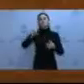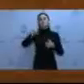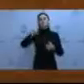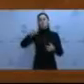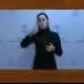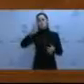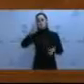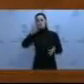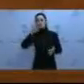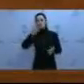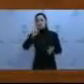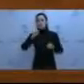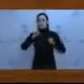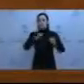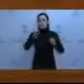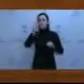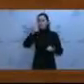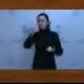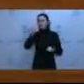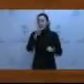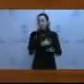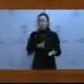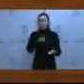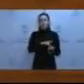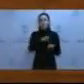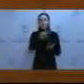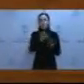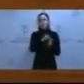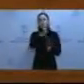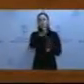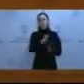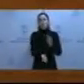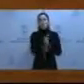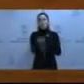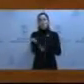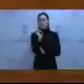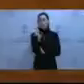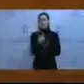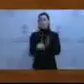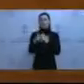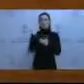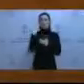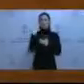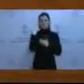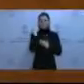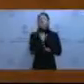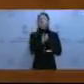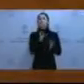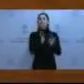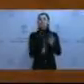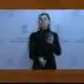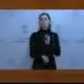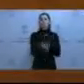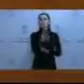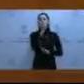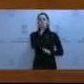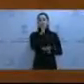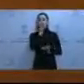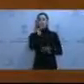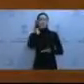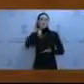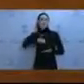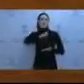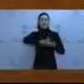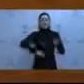de la modificación de la Unión Europea no lo sabían ya en el 2014, porque fue cuando se originó, señora consejera. Y pidieron ustedes un dictamen por vía de urgencia al Consejo